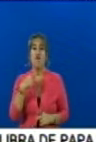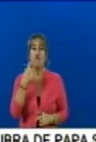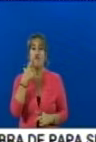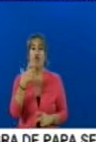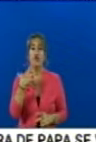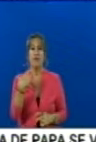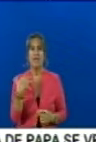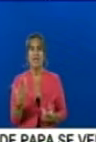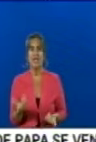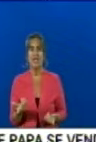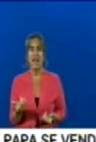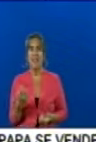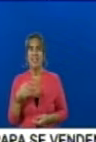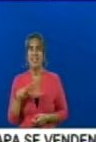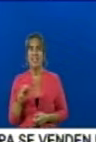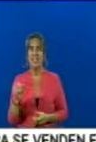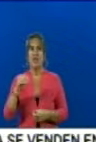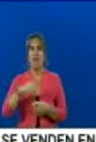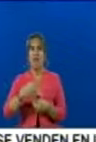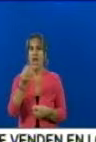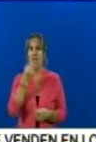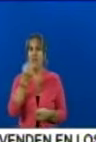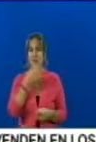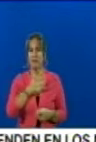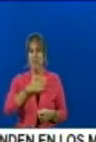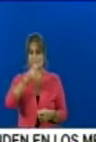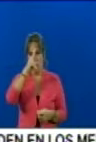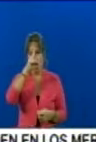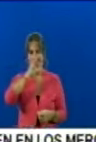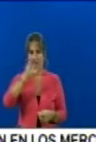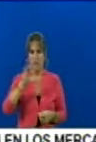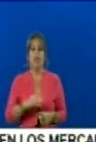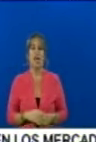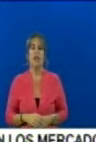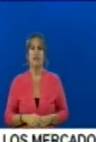fundamentalmente pasa a ser parte de la alimentación de los hospitales.